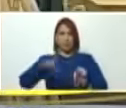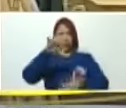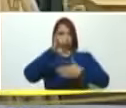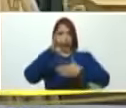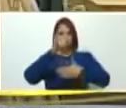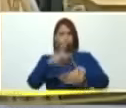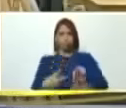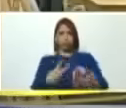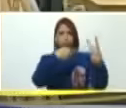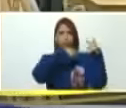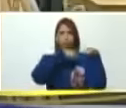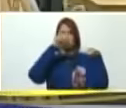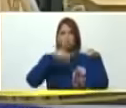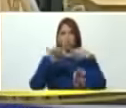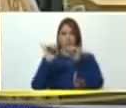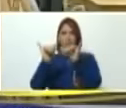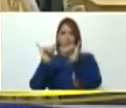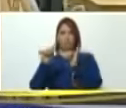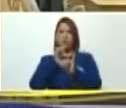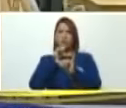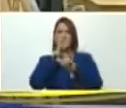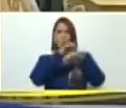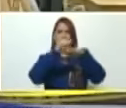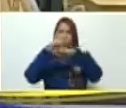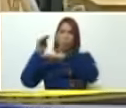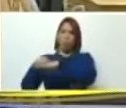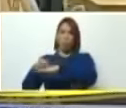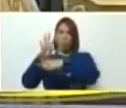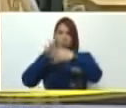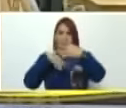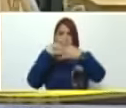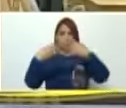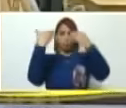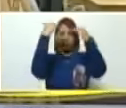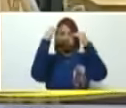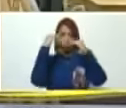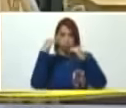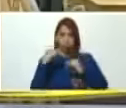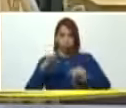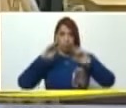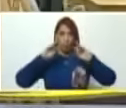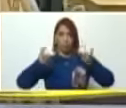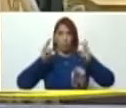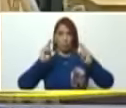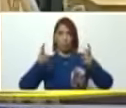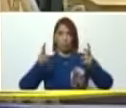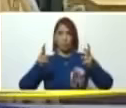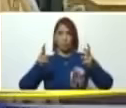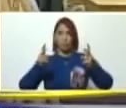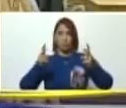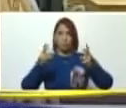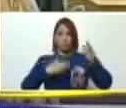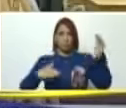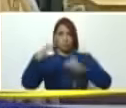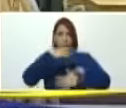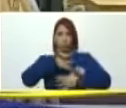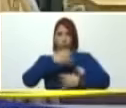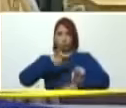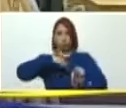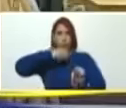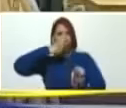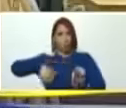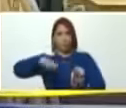presidida por usted, quien convoque con una agenda de temas prioritarios y de máximo interés para nuestro